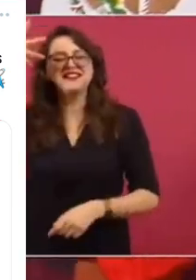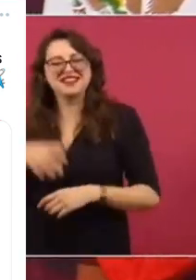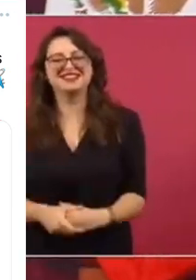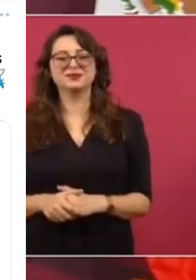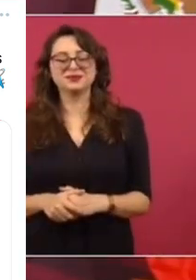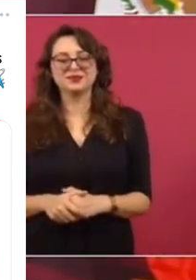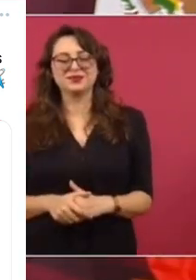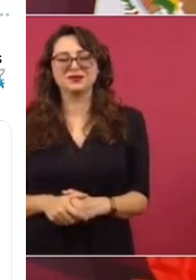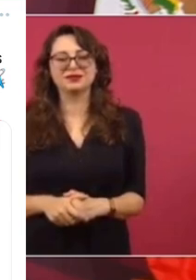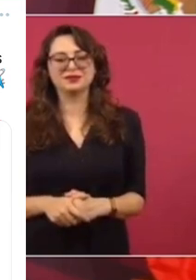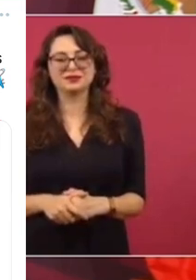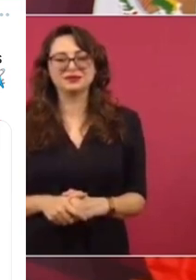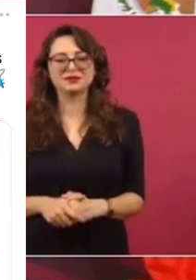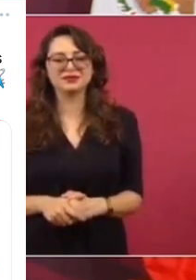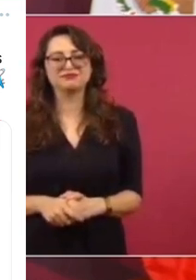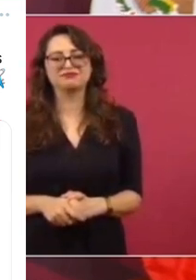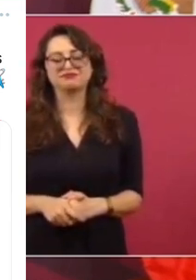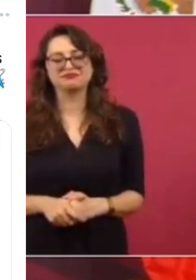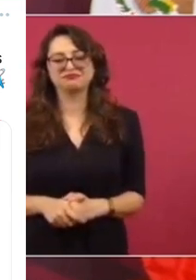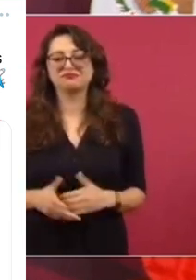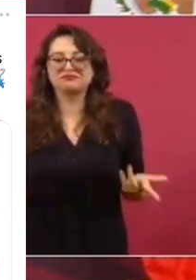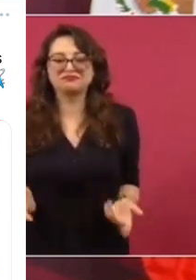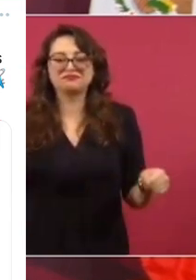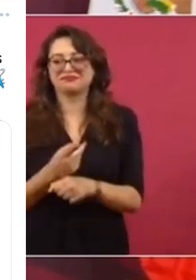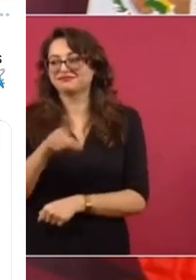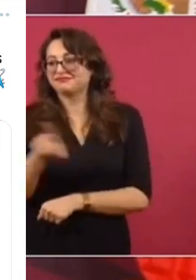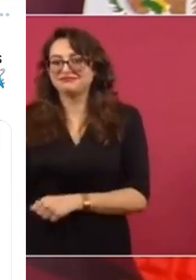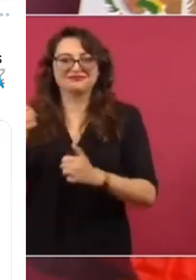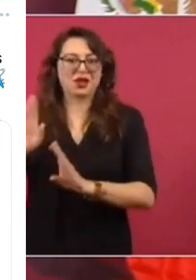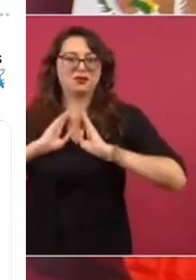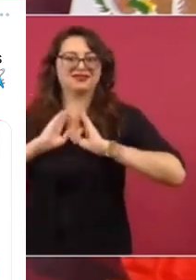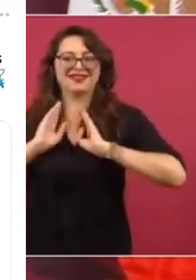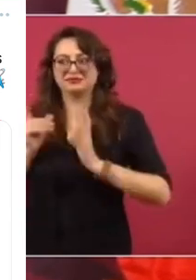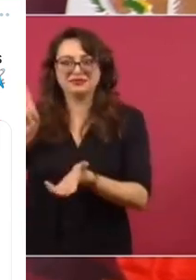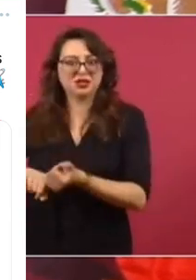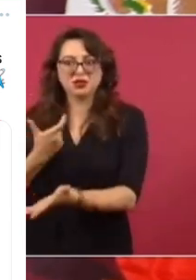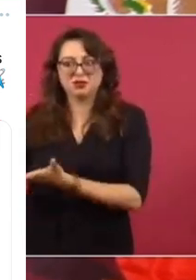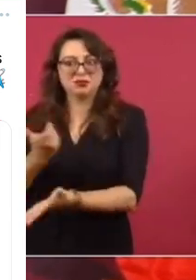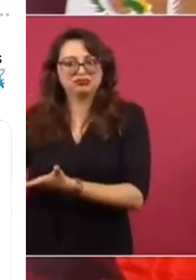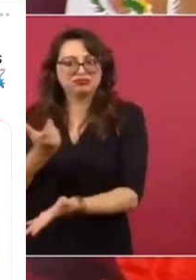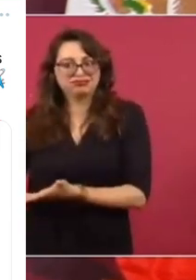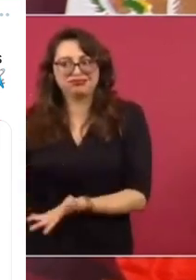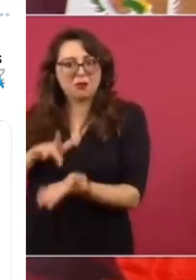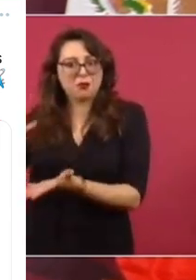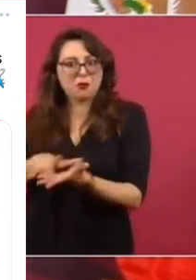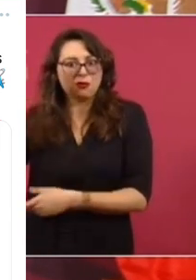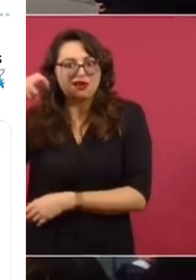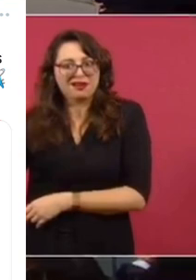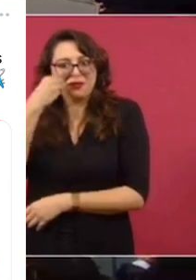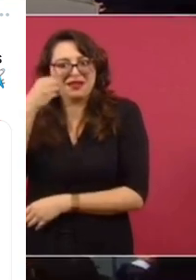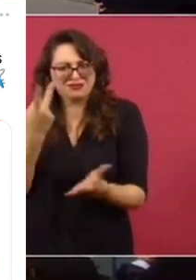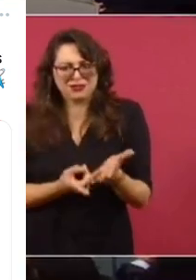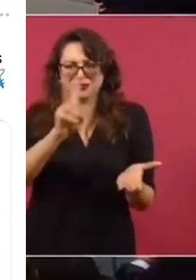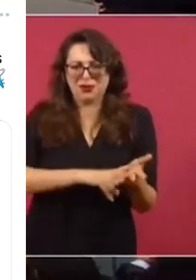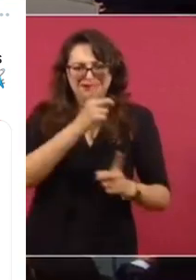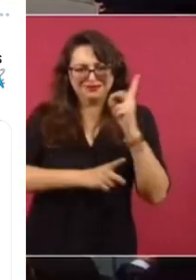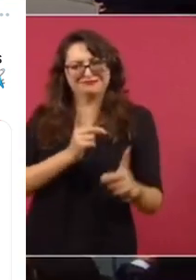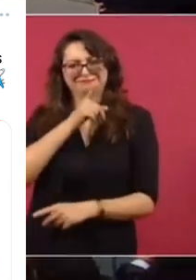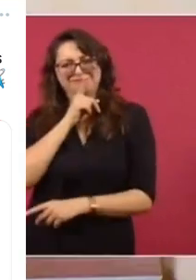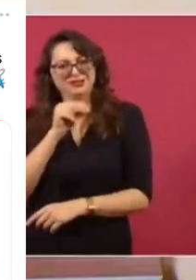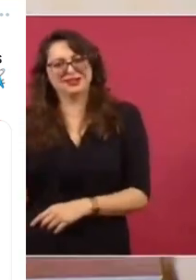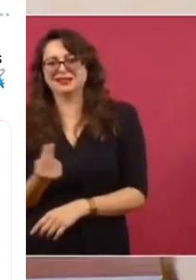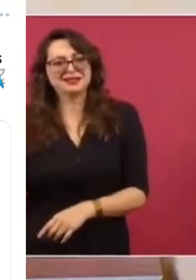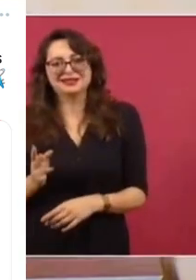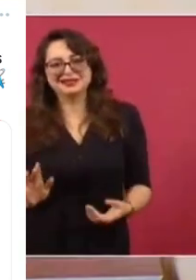AMLO. Pues tienen sus sueldos, sus viáticos, sus apoyos. Pero se hablaba todo el día de